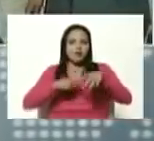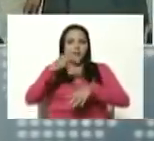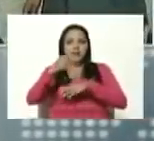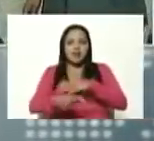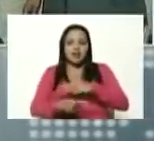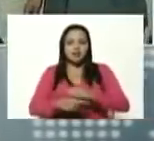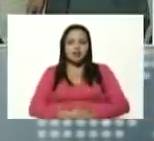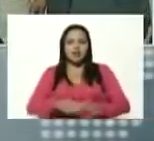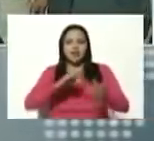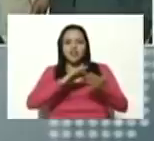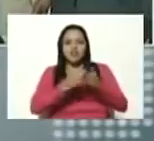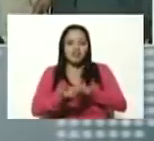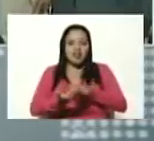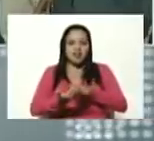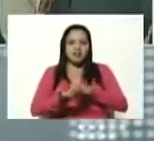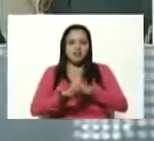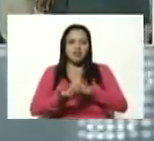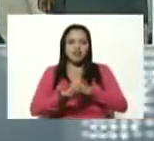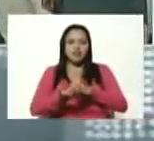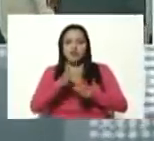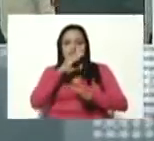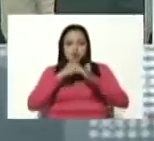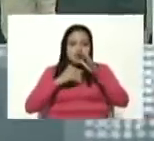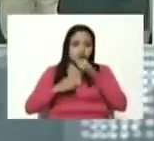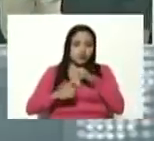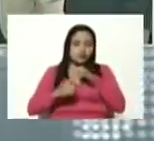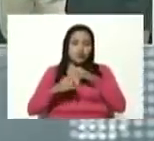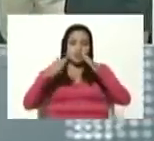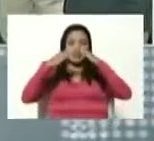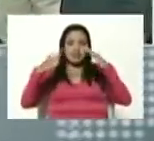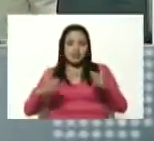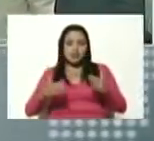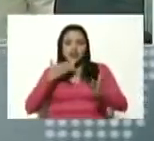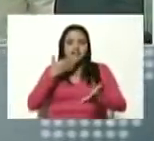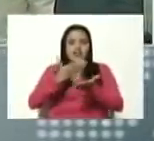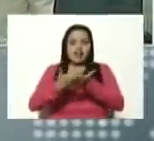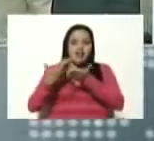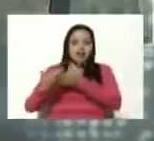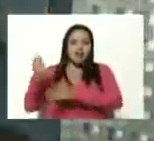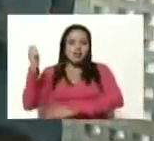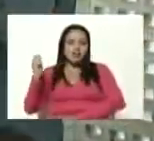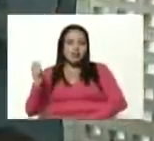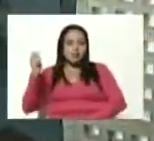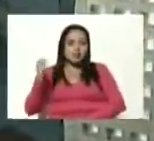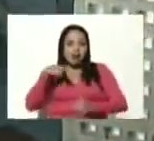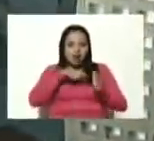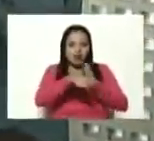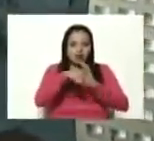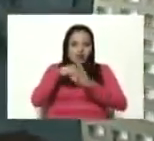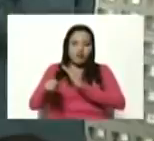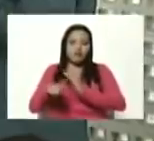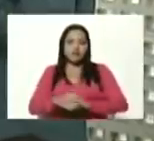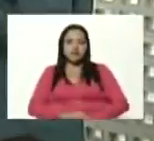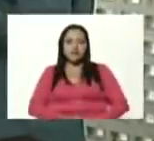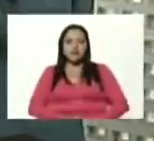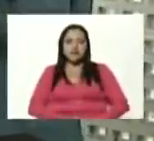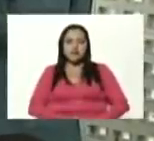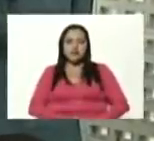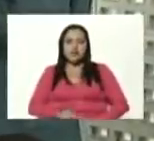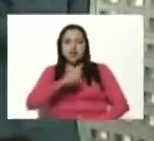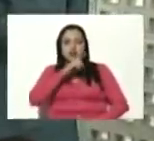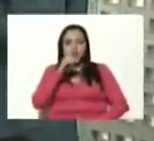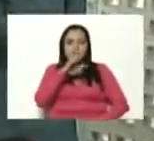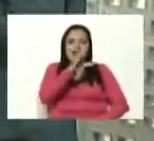del barrio heroico Los Sin Techo, y le damos las gracias al diputado del barrio, Carlos Mogollón, que nos ayudó